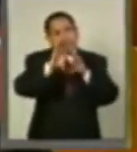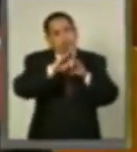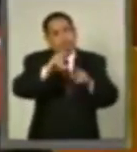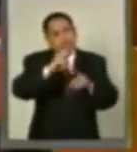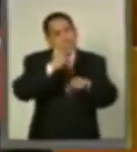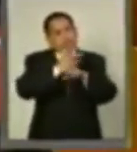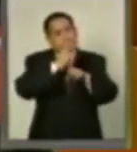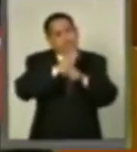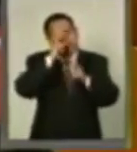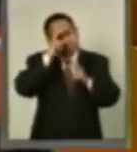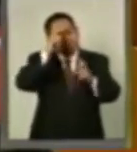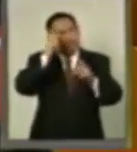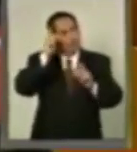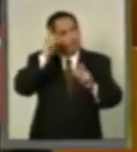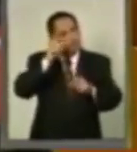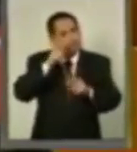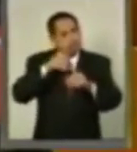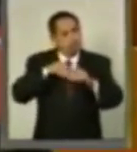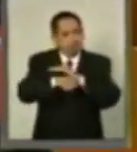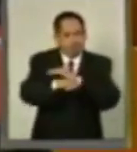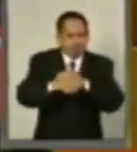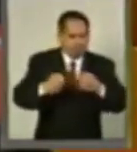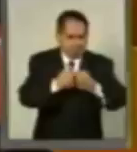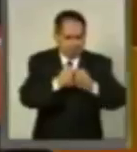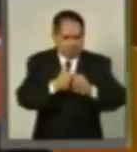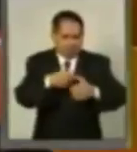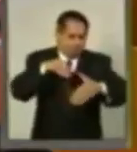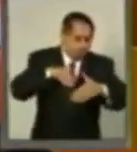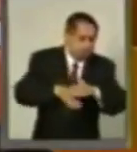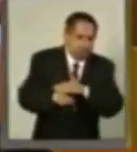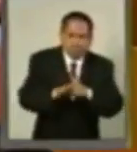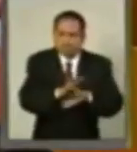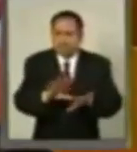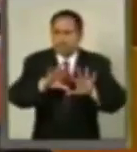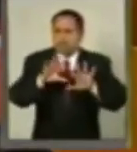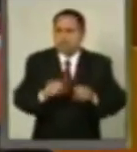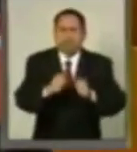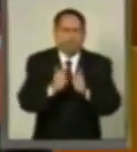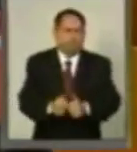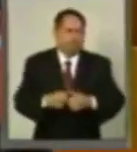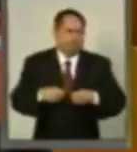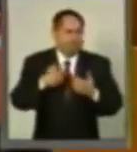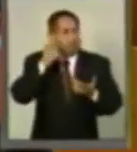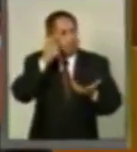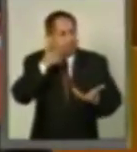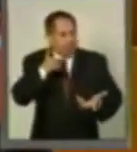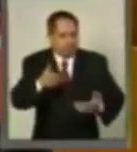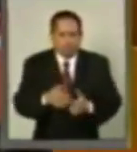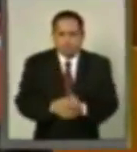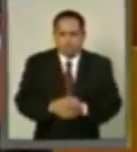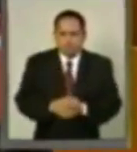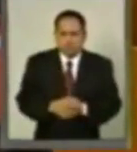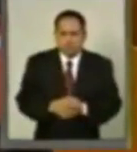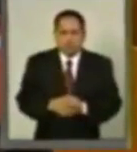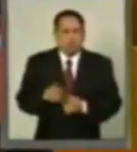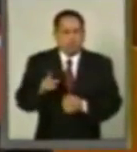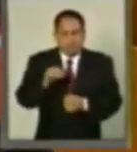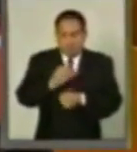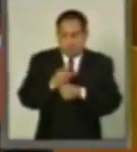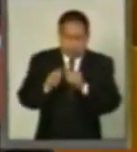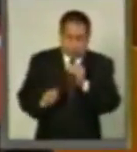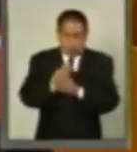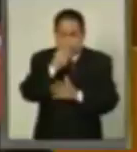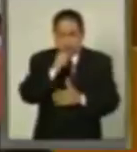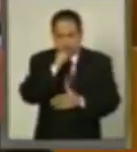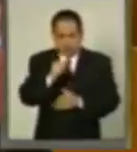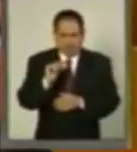y en ese intento a buscar cruzar la frontera para poder establecerse en el vecino país. Aunque no es un fenómeno nuevo